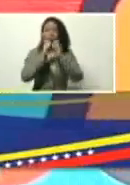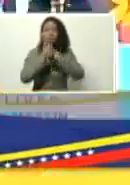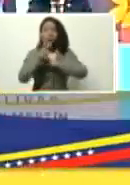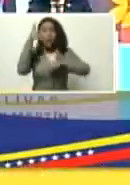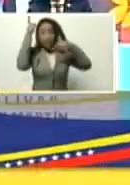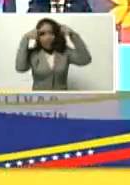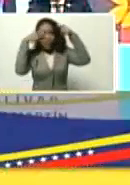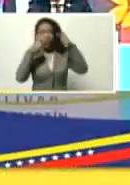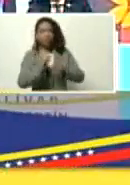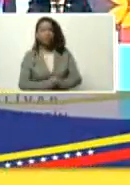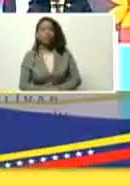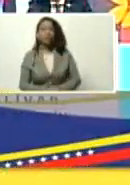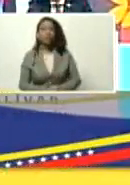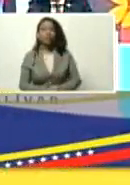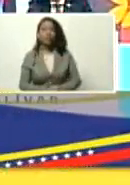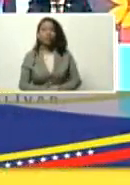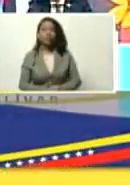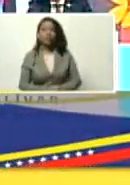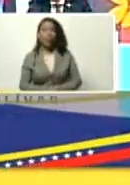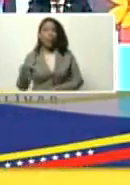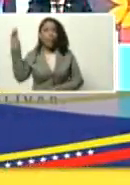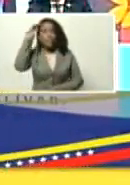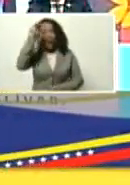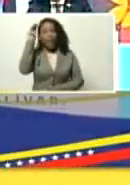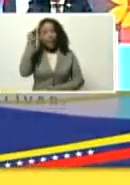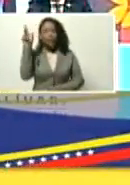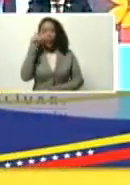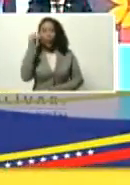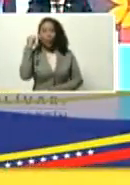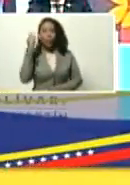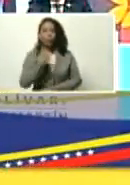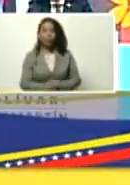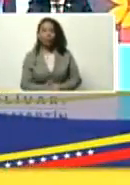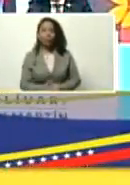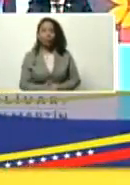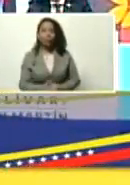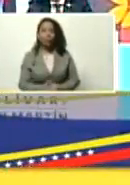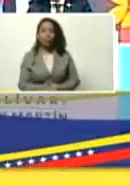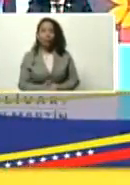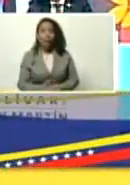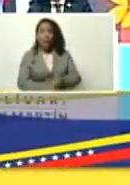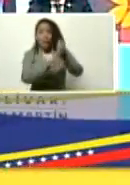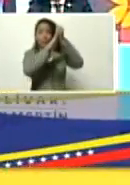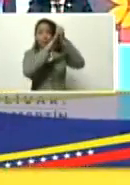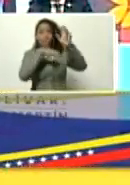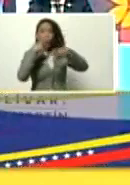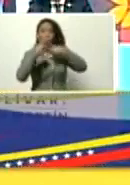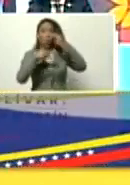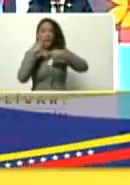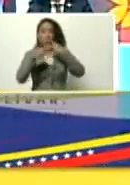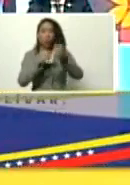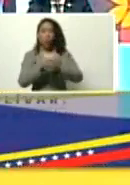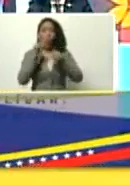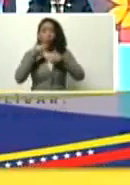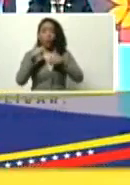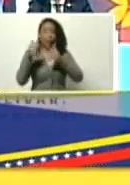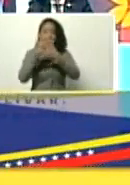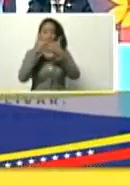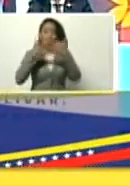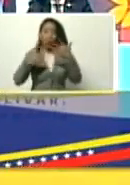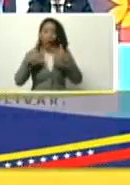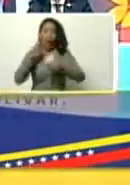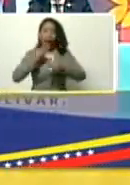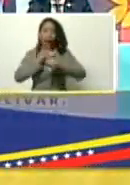Chávez, el maestro, la maestra, el líder político. Ahorita me escribió Héctor